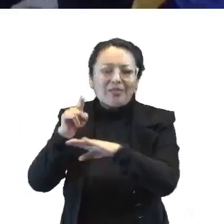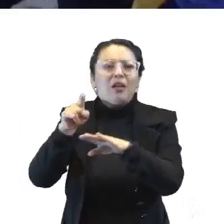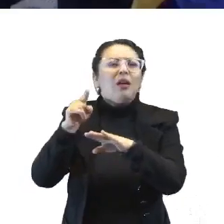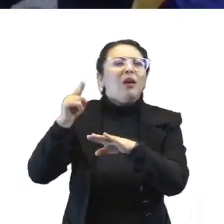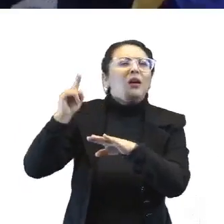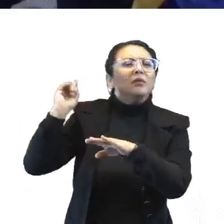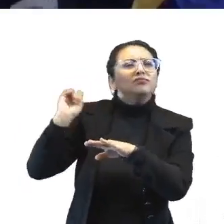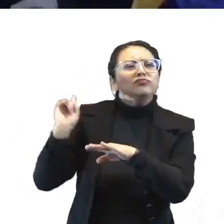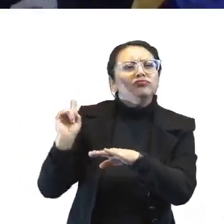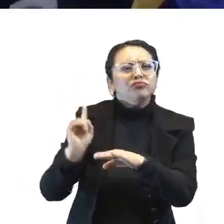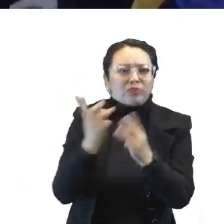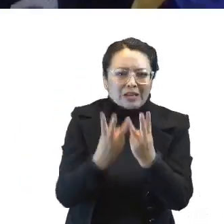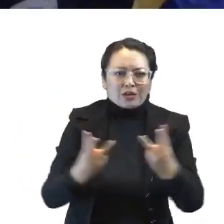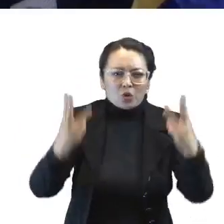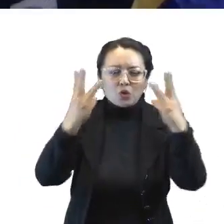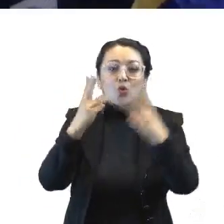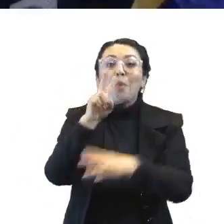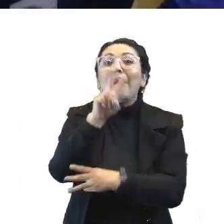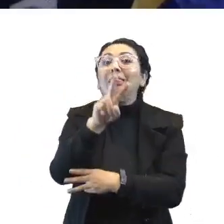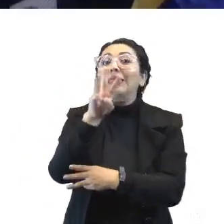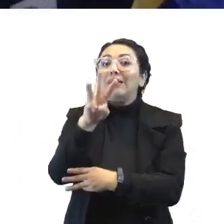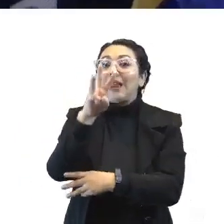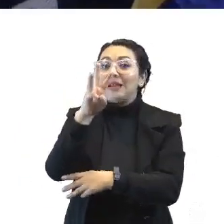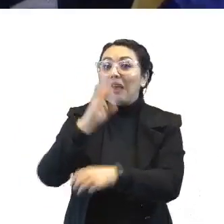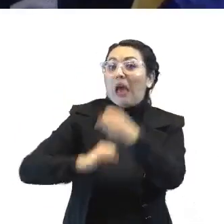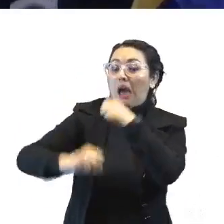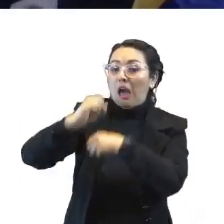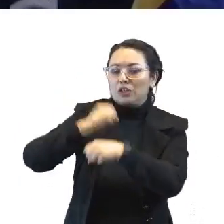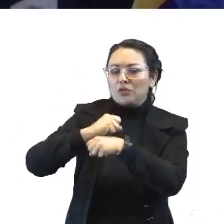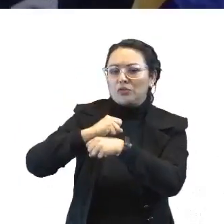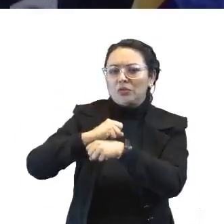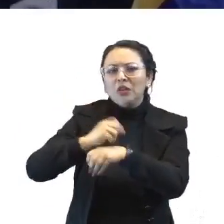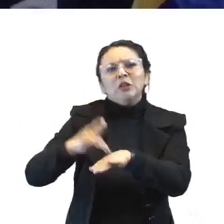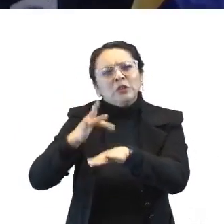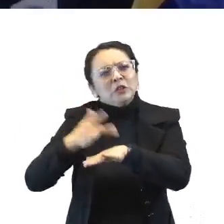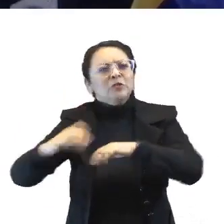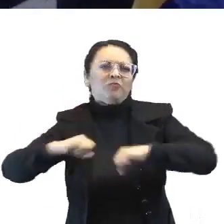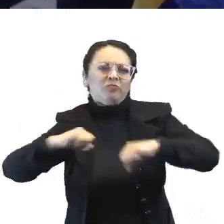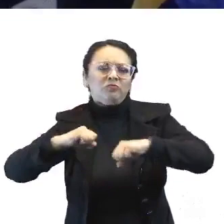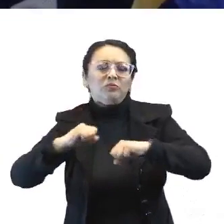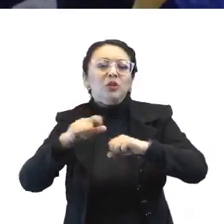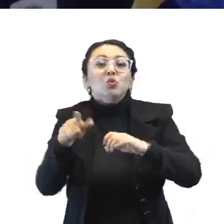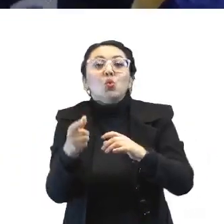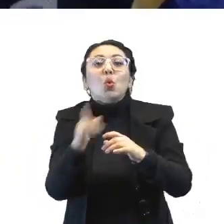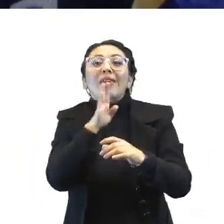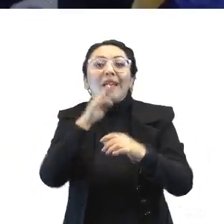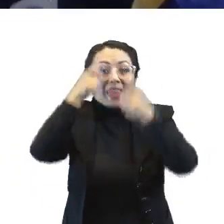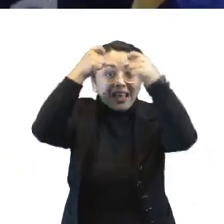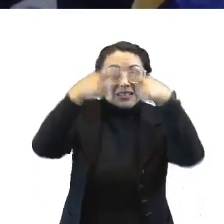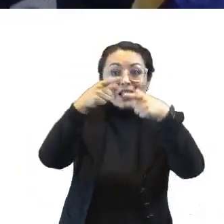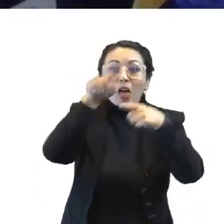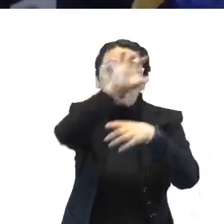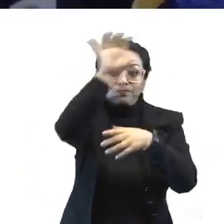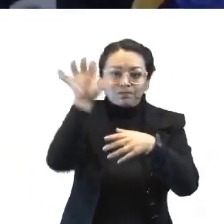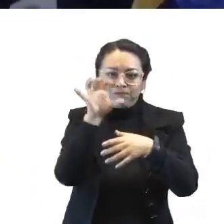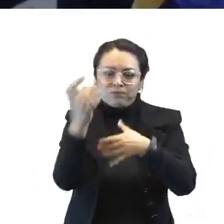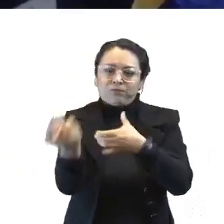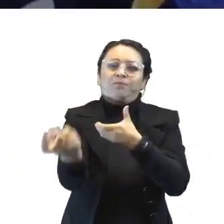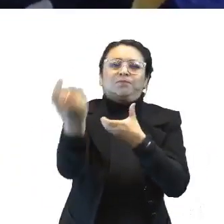23 años, donde insta a todos los estados miembros a